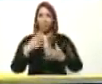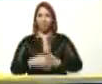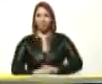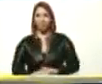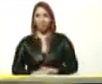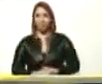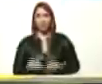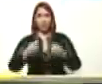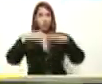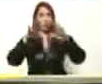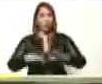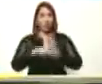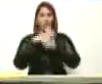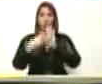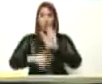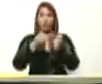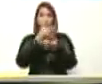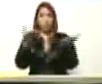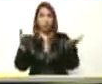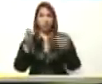suspendiendo el derecho a ustedes.